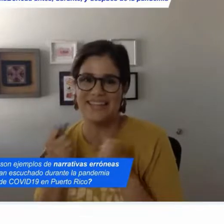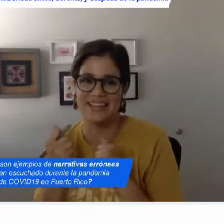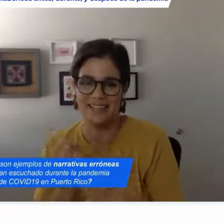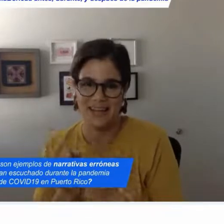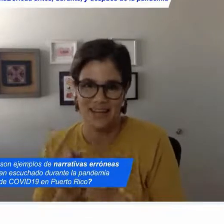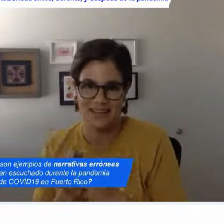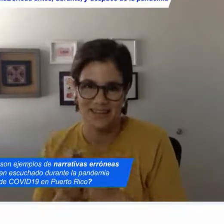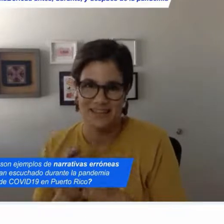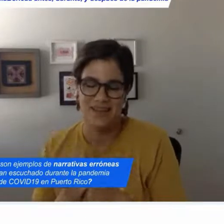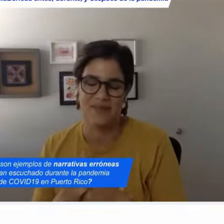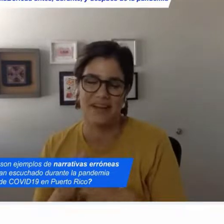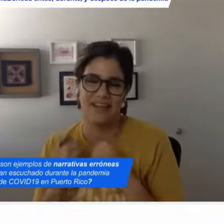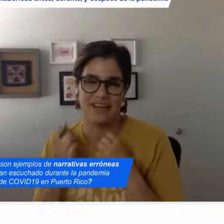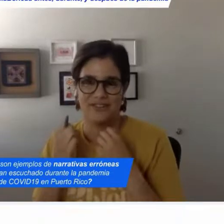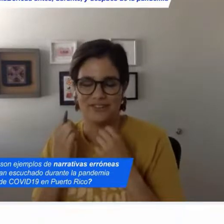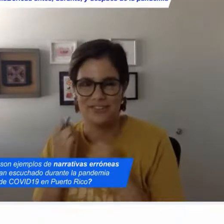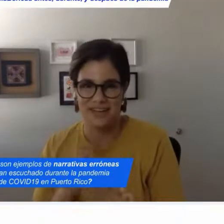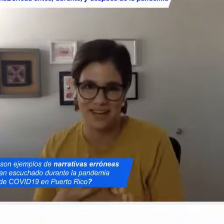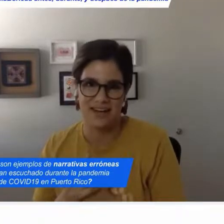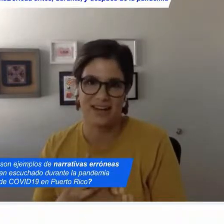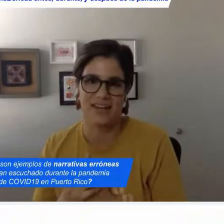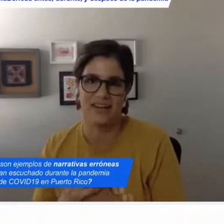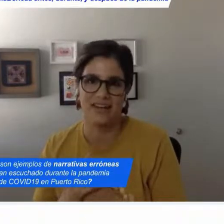para detectar y para